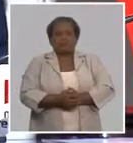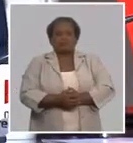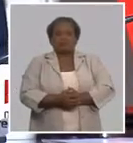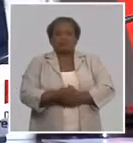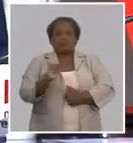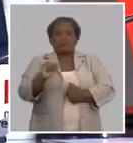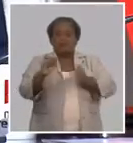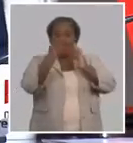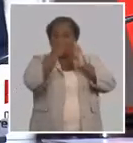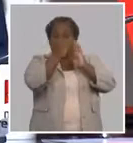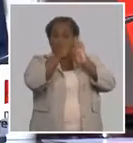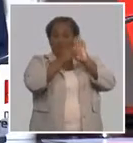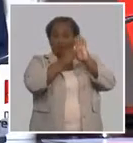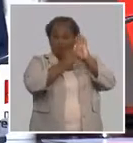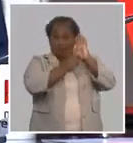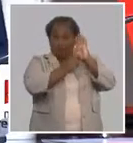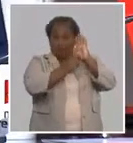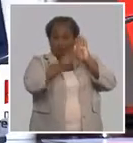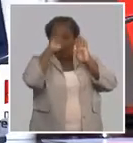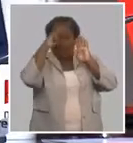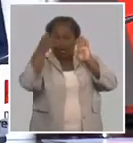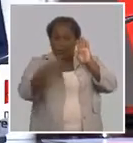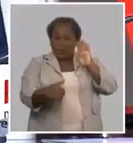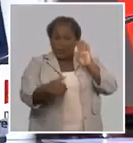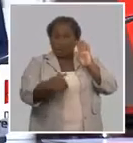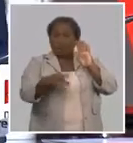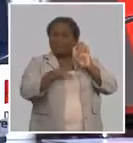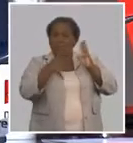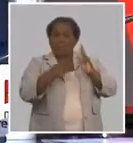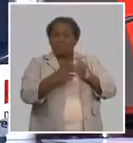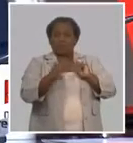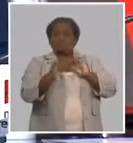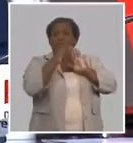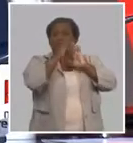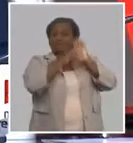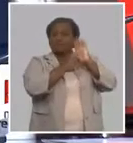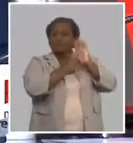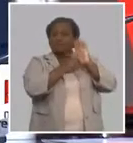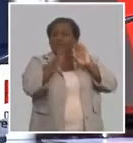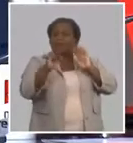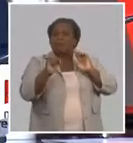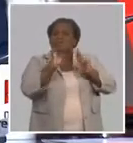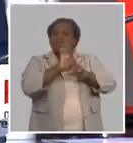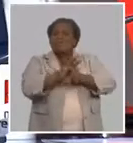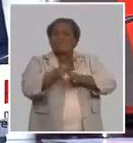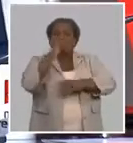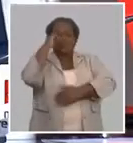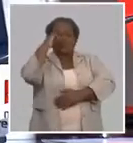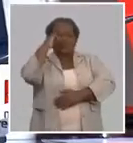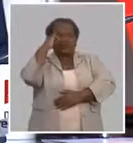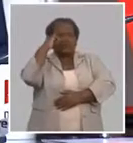el protocolo en cuestión al principio creo preocupaciones